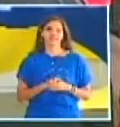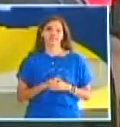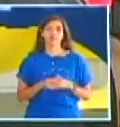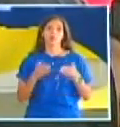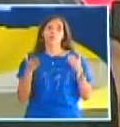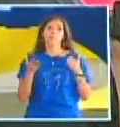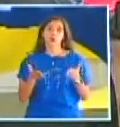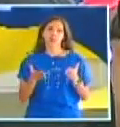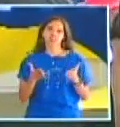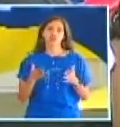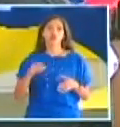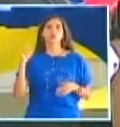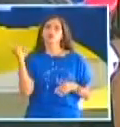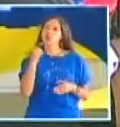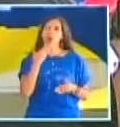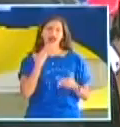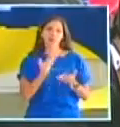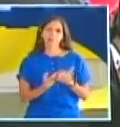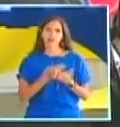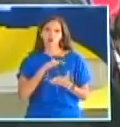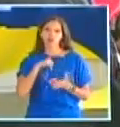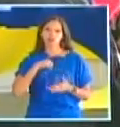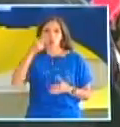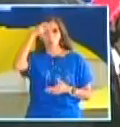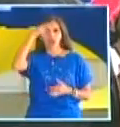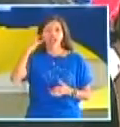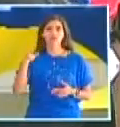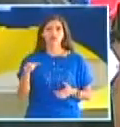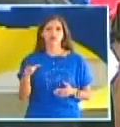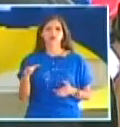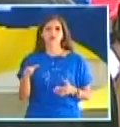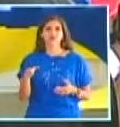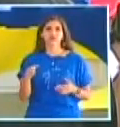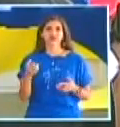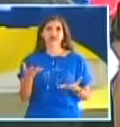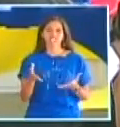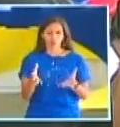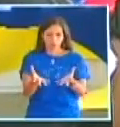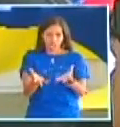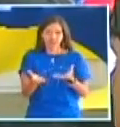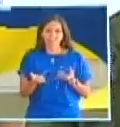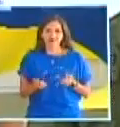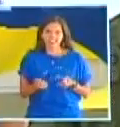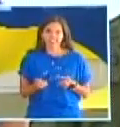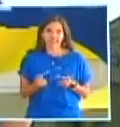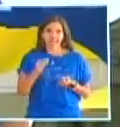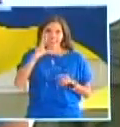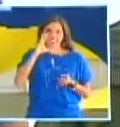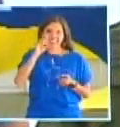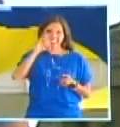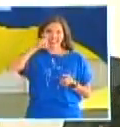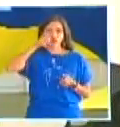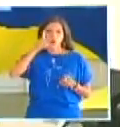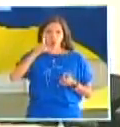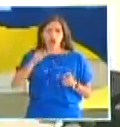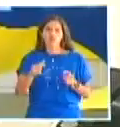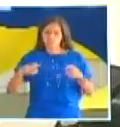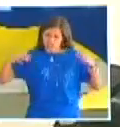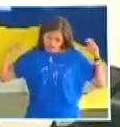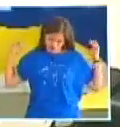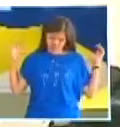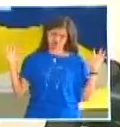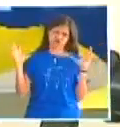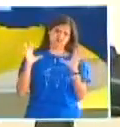eso solo le pido a nuestro pueblo que nos absuelva el 30 de julio con una masiva